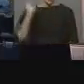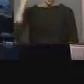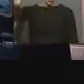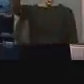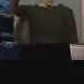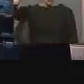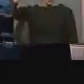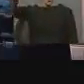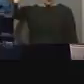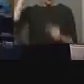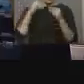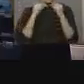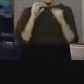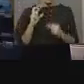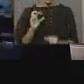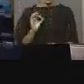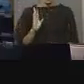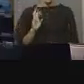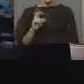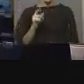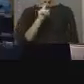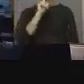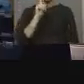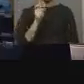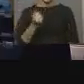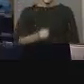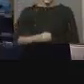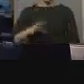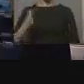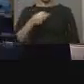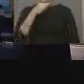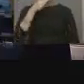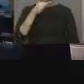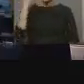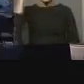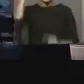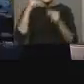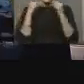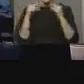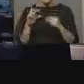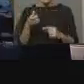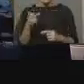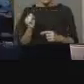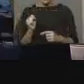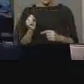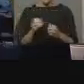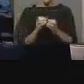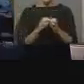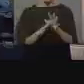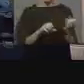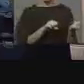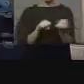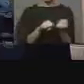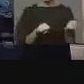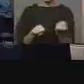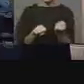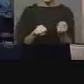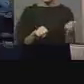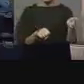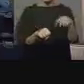obrero. Cuando él le preguntan sobre el aborto, ¿qué es lo que dice Mariano Puga? Los sectores que más se oponen